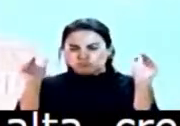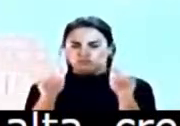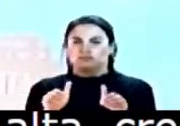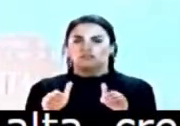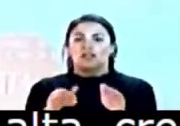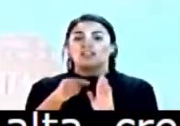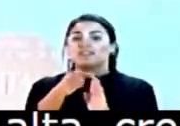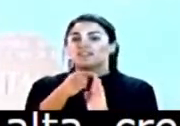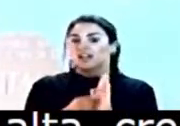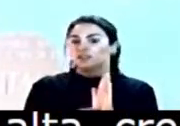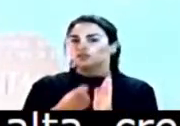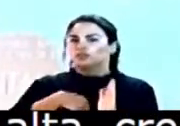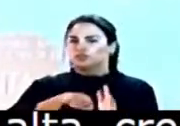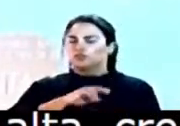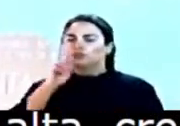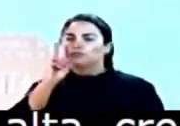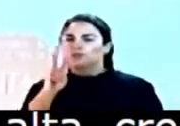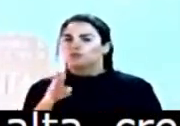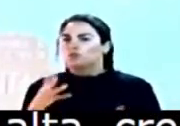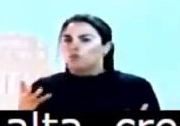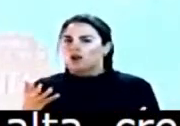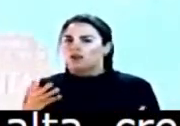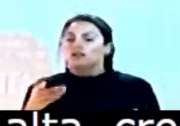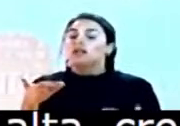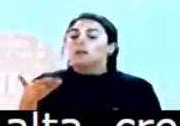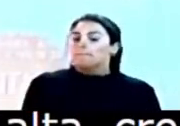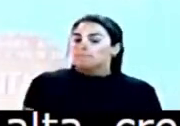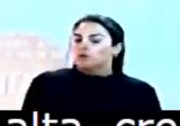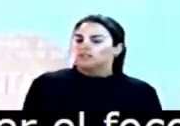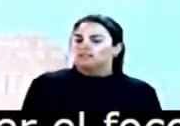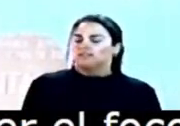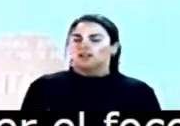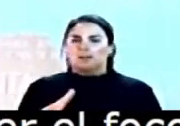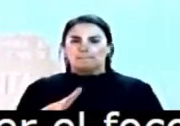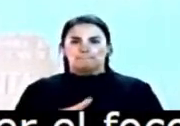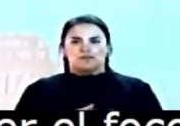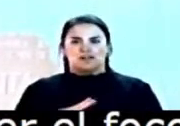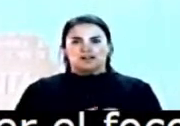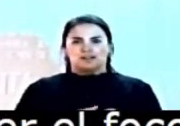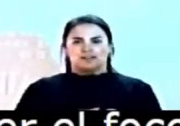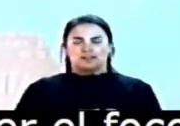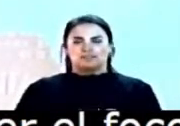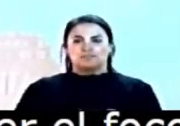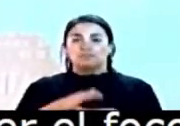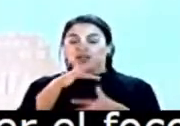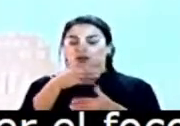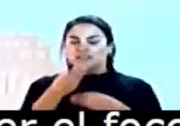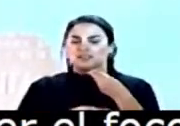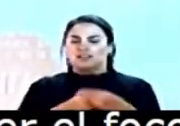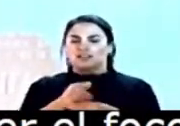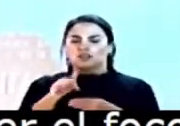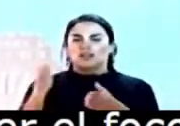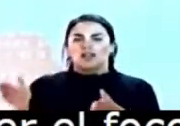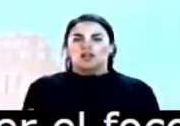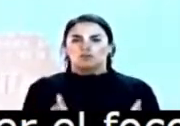datos que nosotros entendemos que son relevantes para entender lo que está ocurriendo en esta ola.